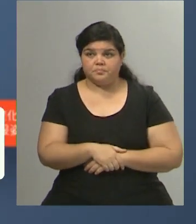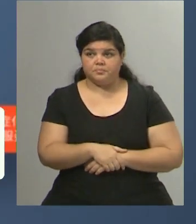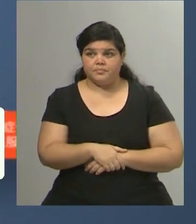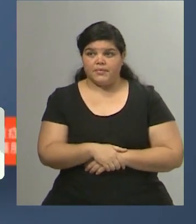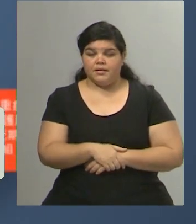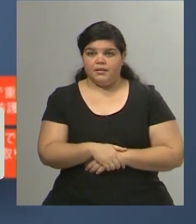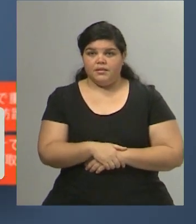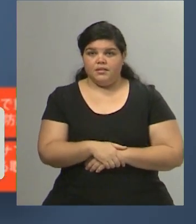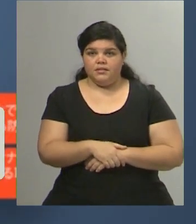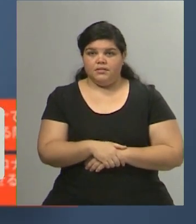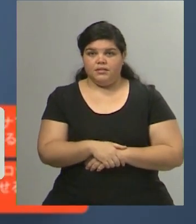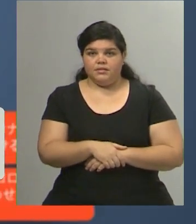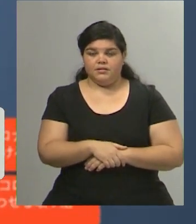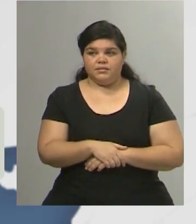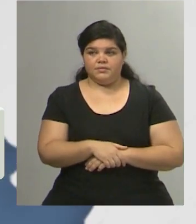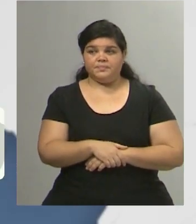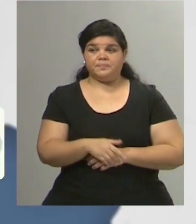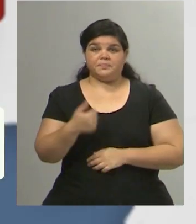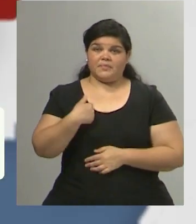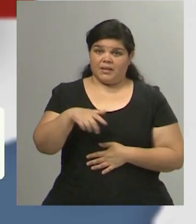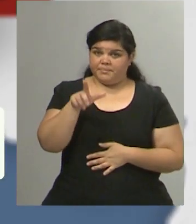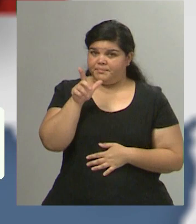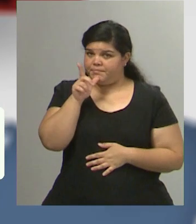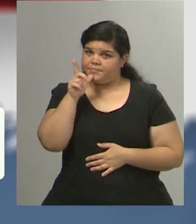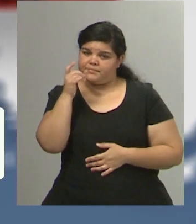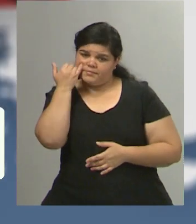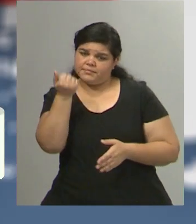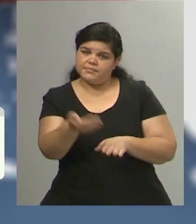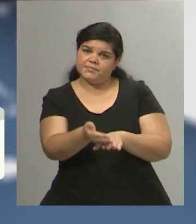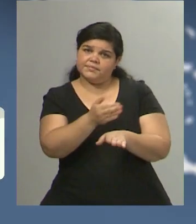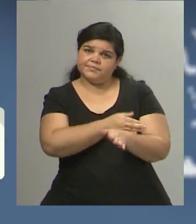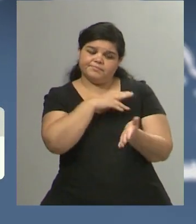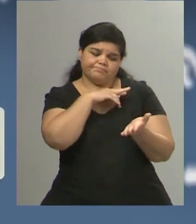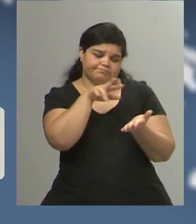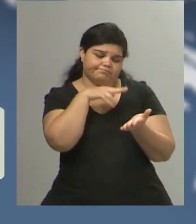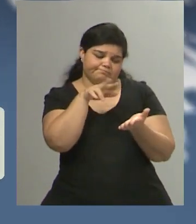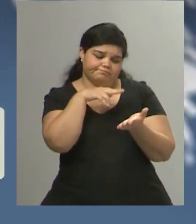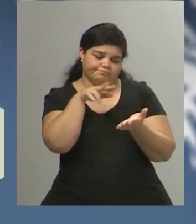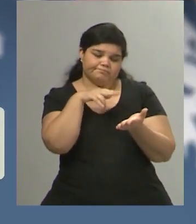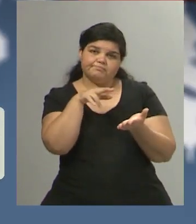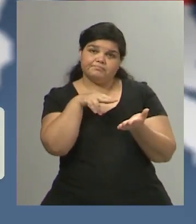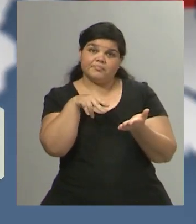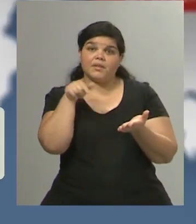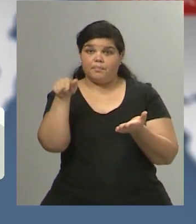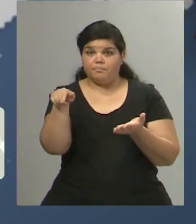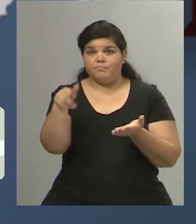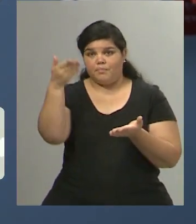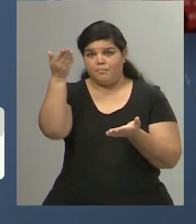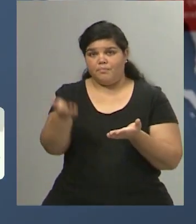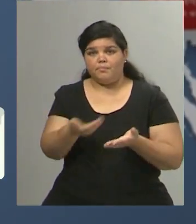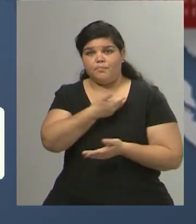Tengo la impresión, habiendo leído hace un rato algunas de las cosas que dijo el presidente